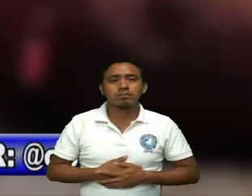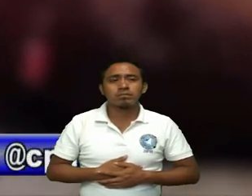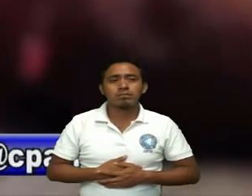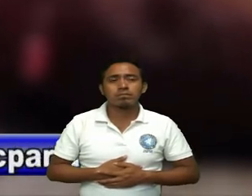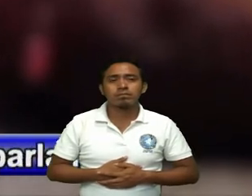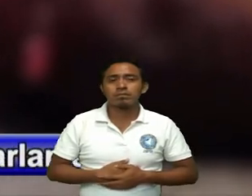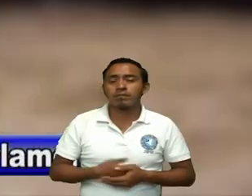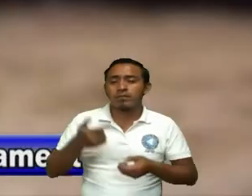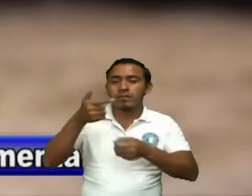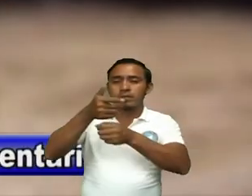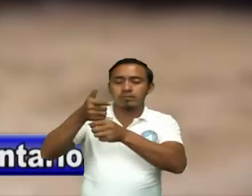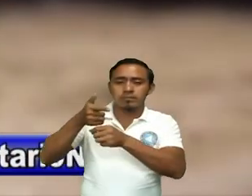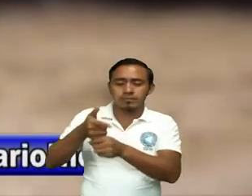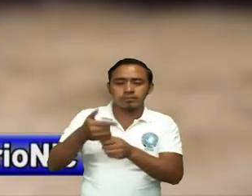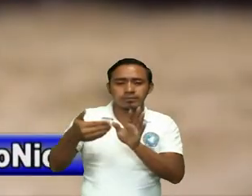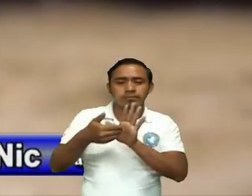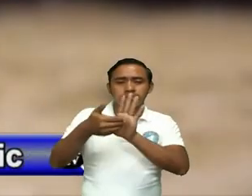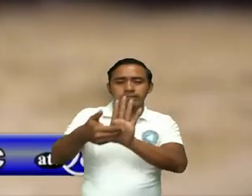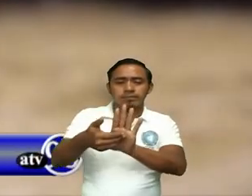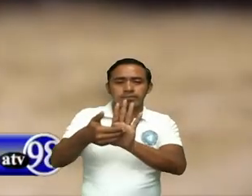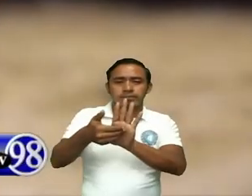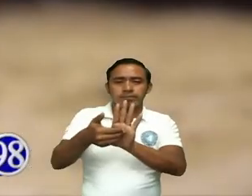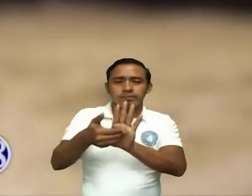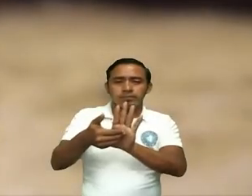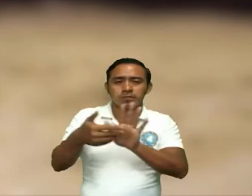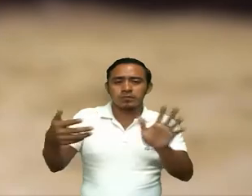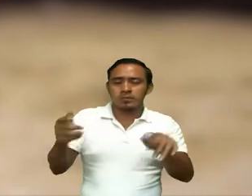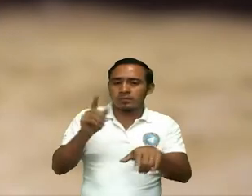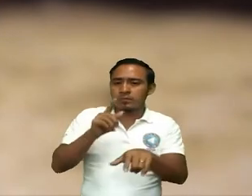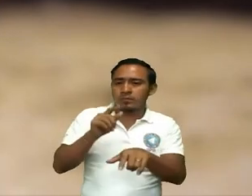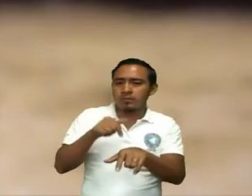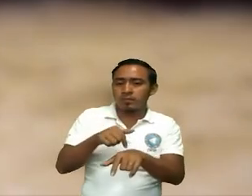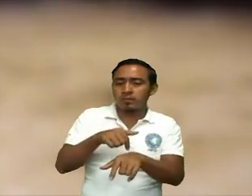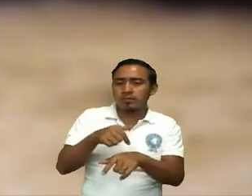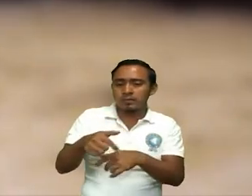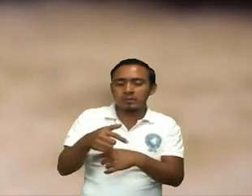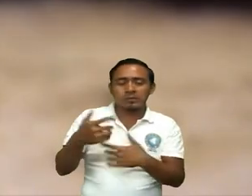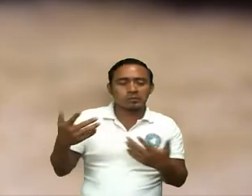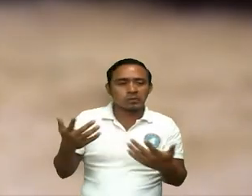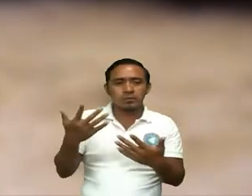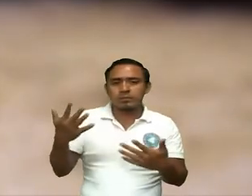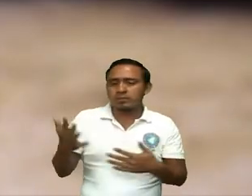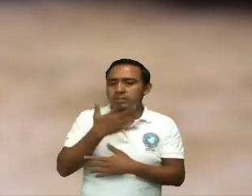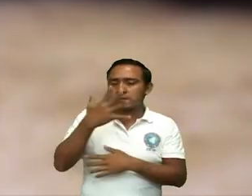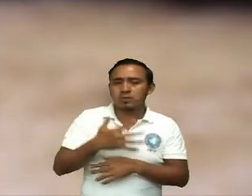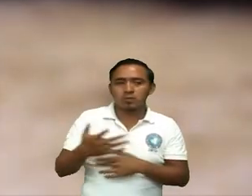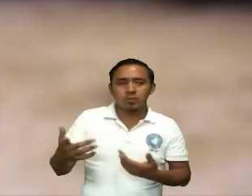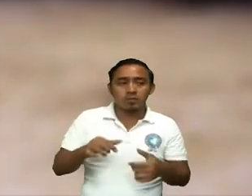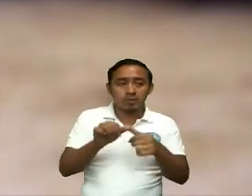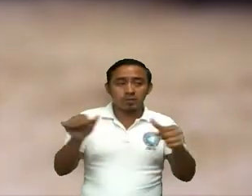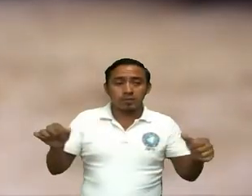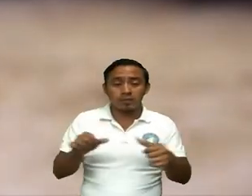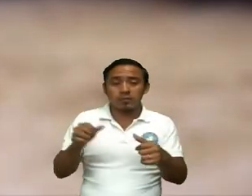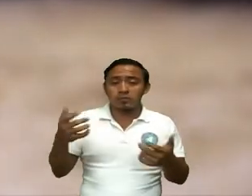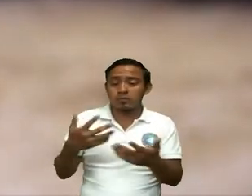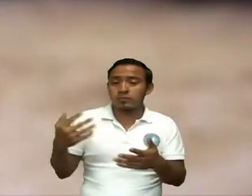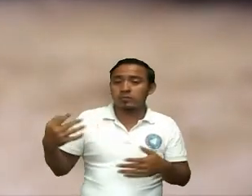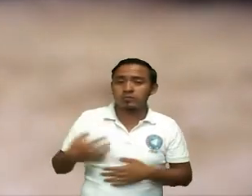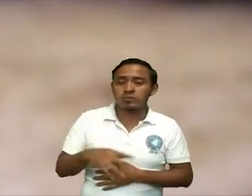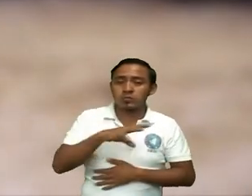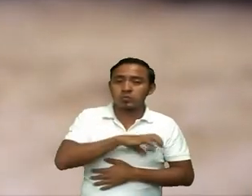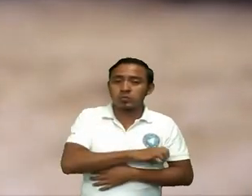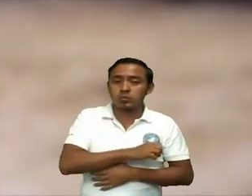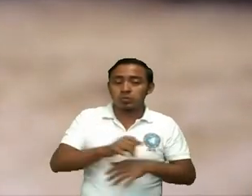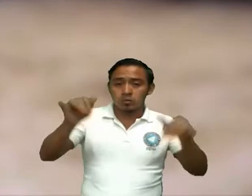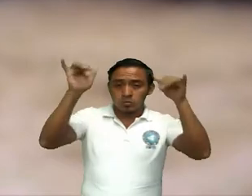En imágenes les presentamos uno de los momentos más trágicos de violencia animal sufridos durante la